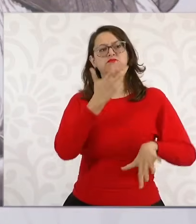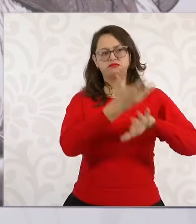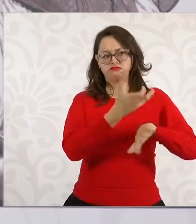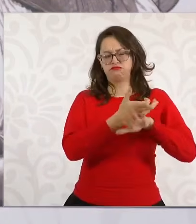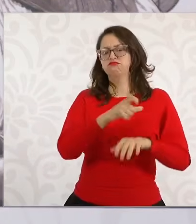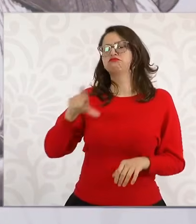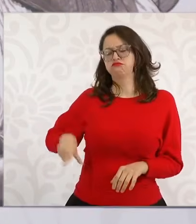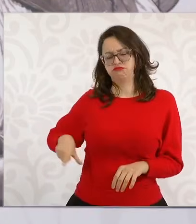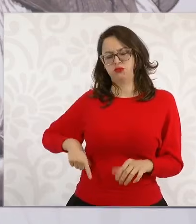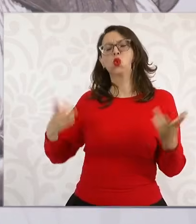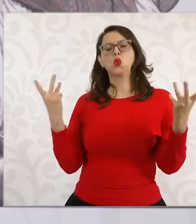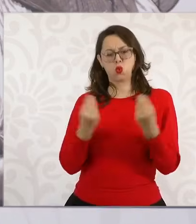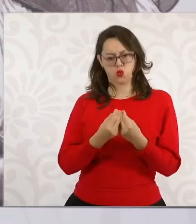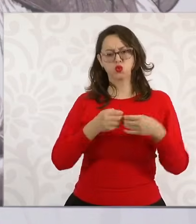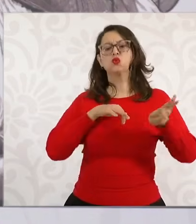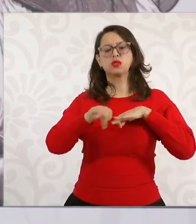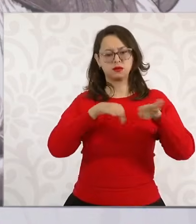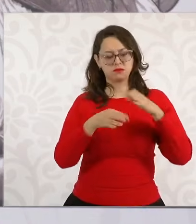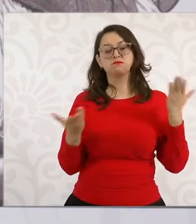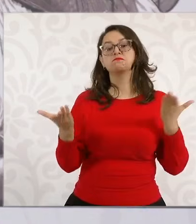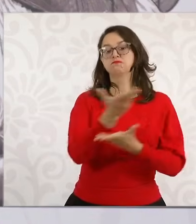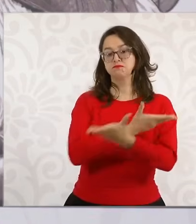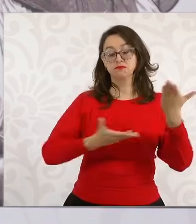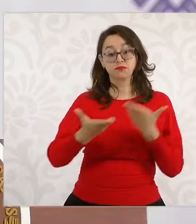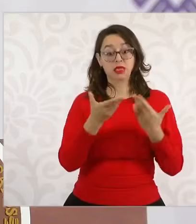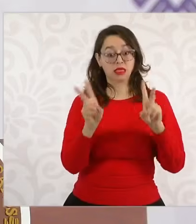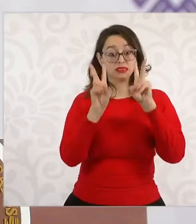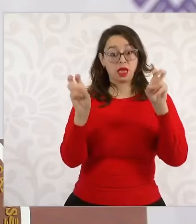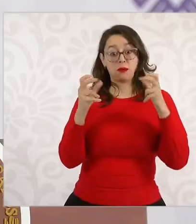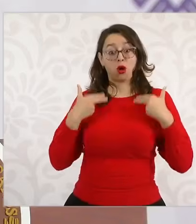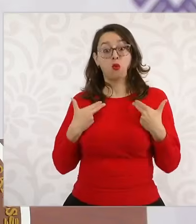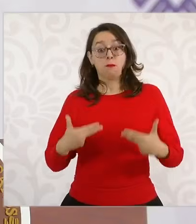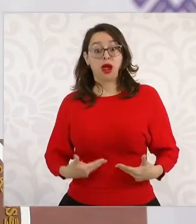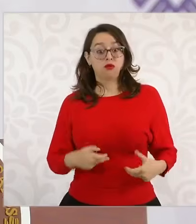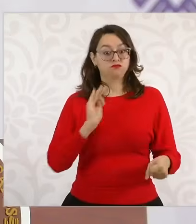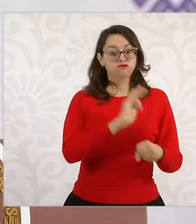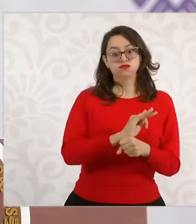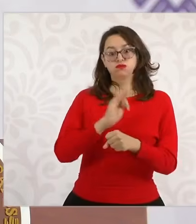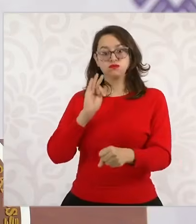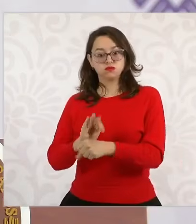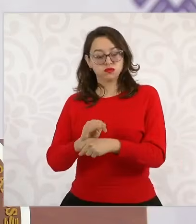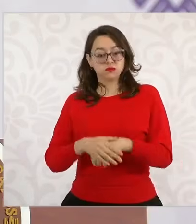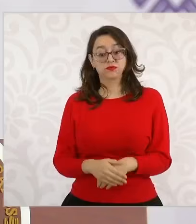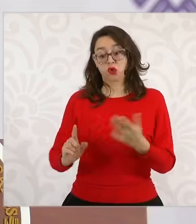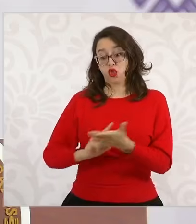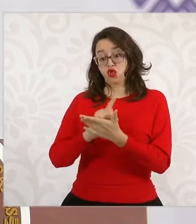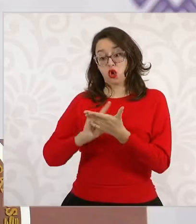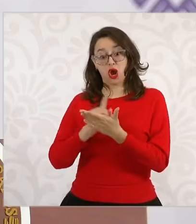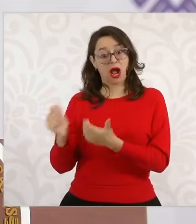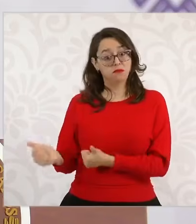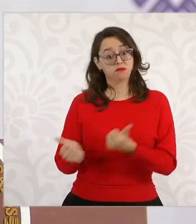gobierno de Estados Unidos, y mucho por razones humanitarias, porque nosotros no queremos que llegue